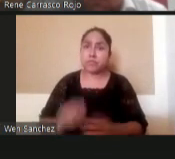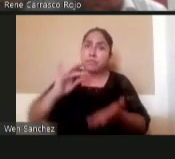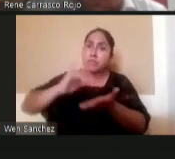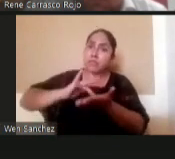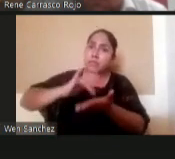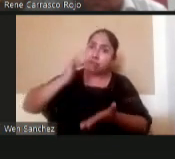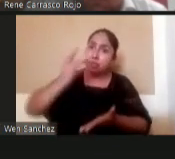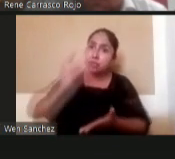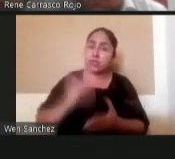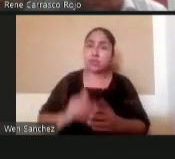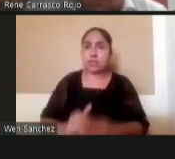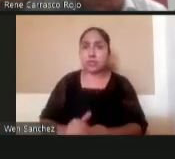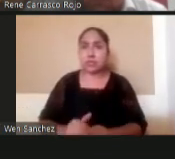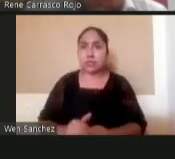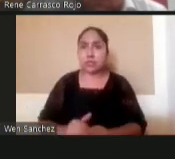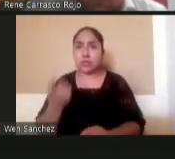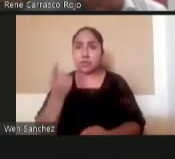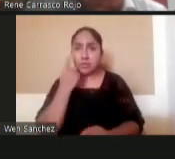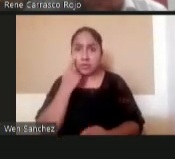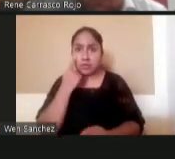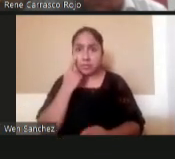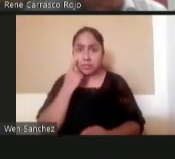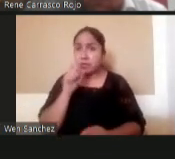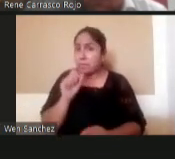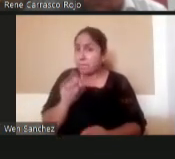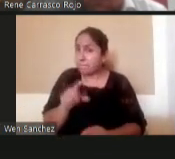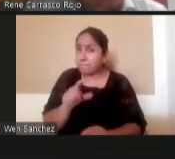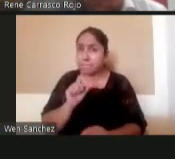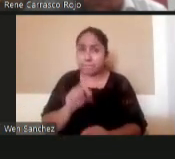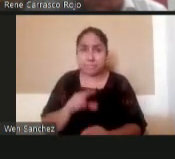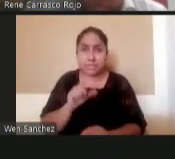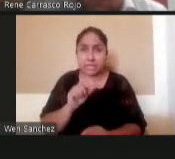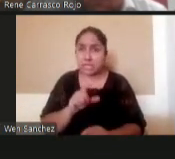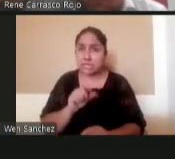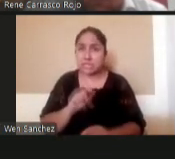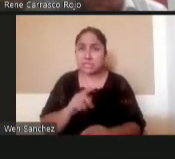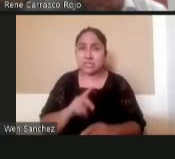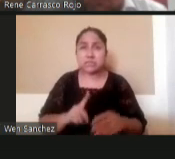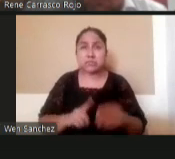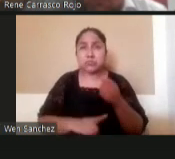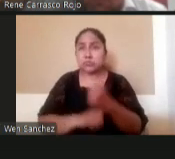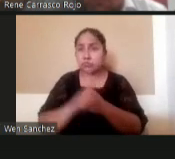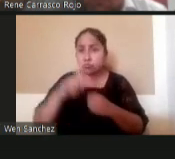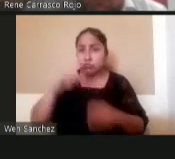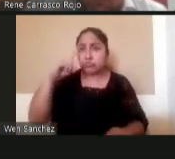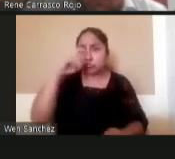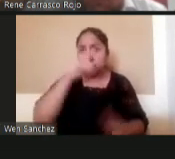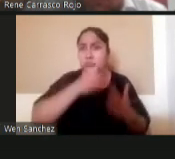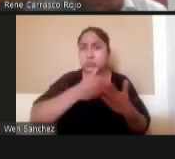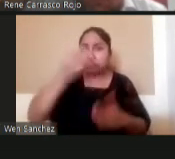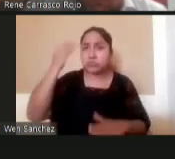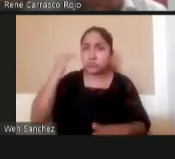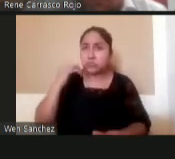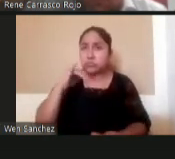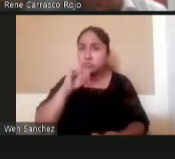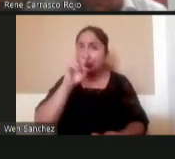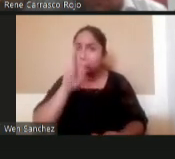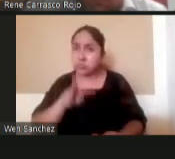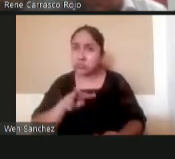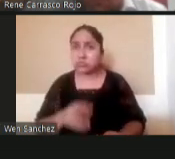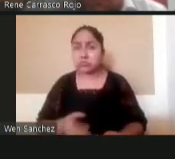miren, este problema pues ya se había presentado con anterioridad. Entiendo que pues obviamente en